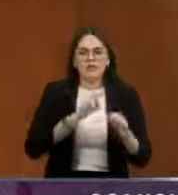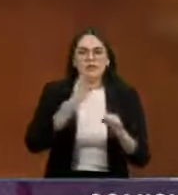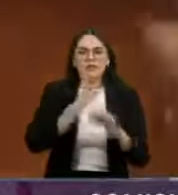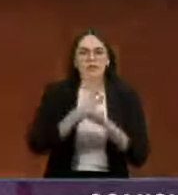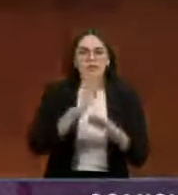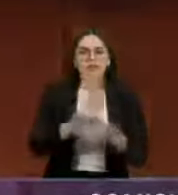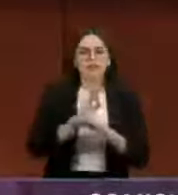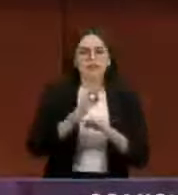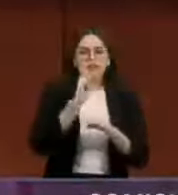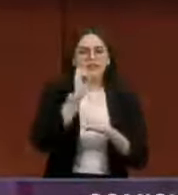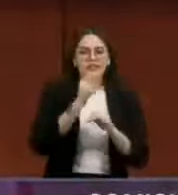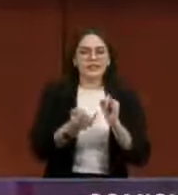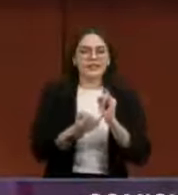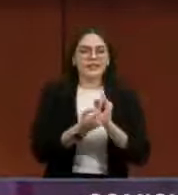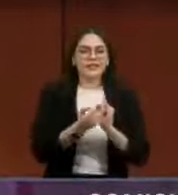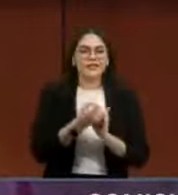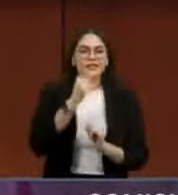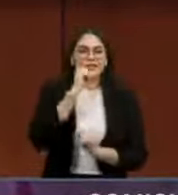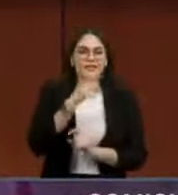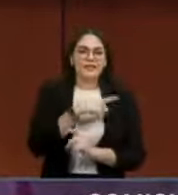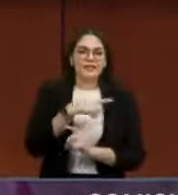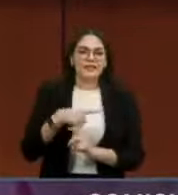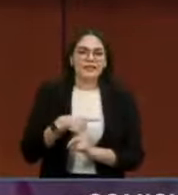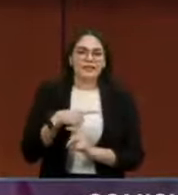a los evasores de impuestos.